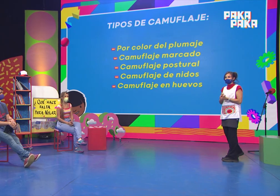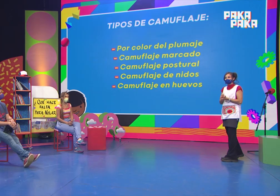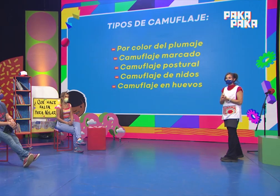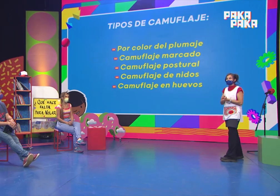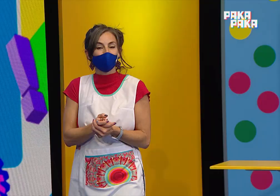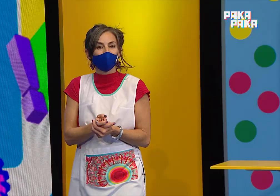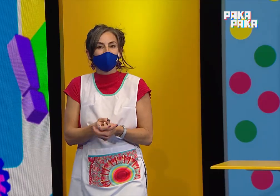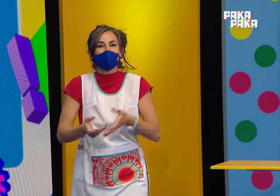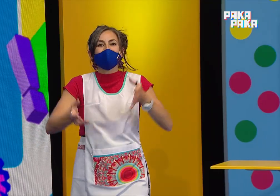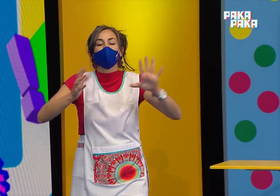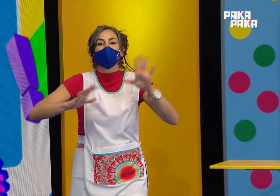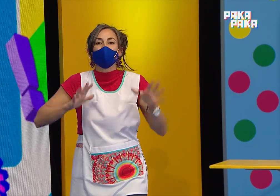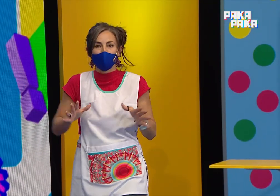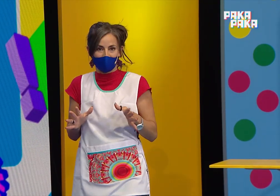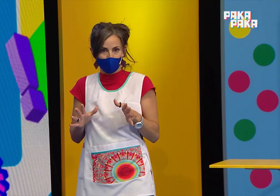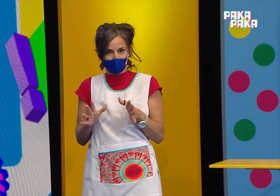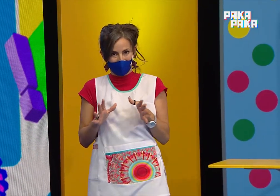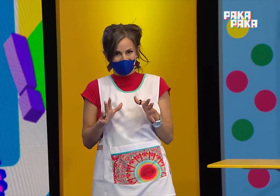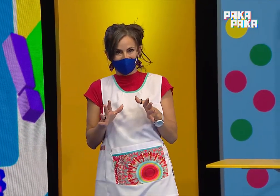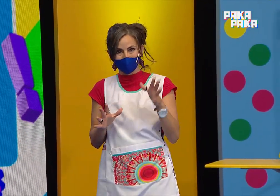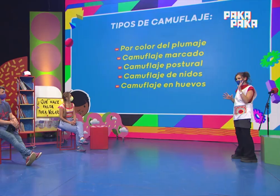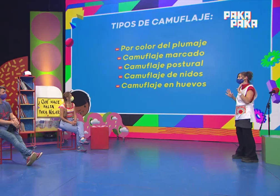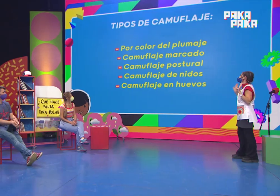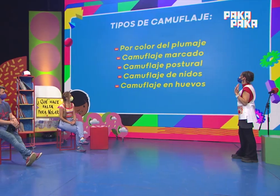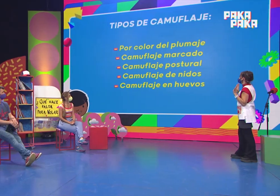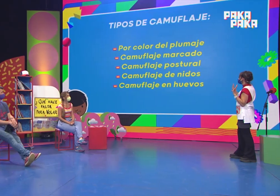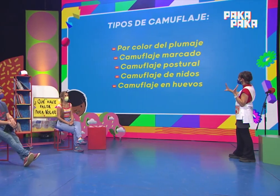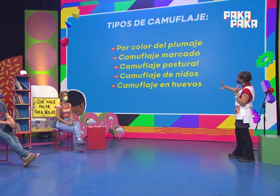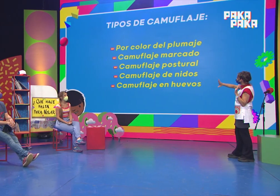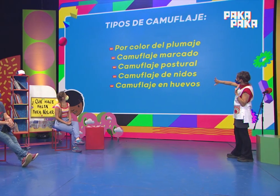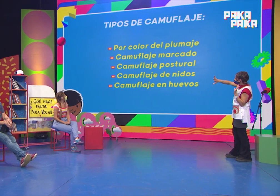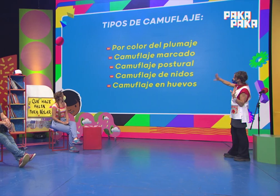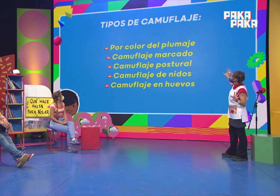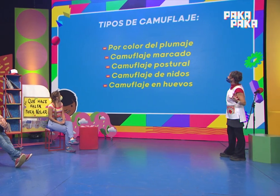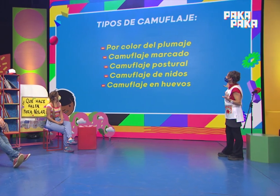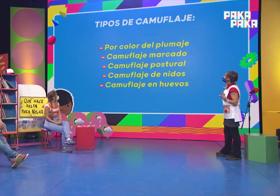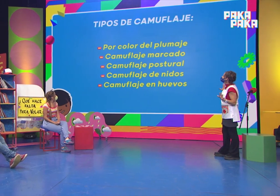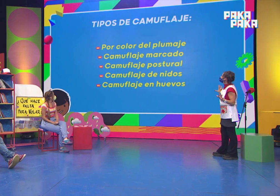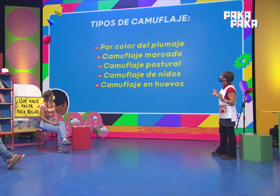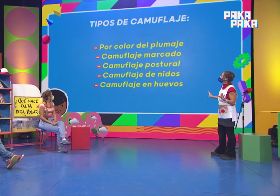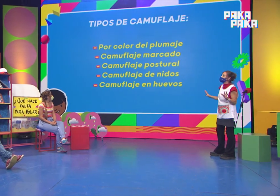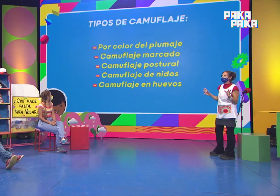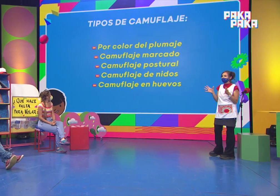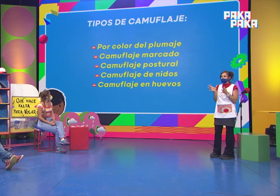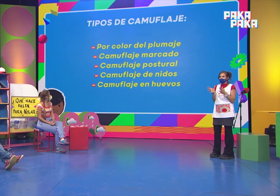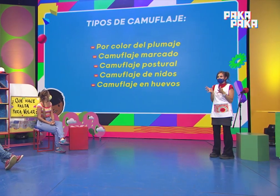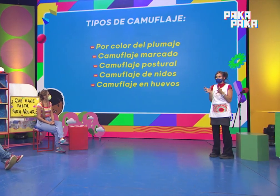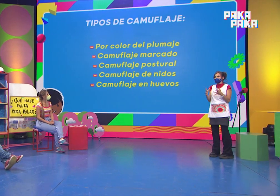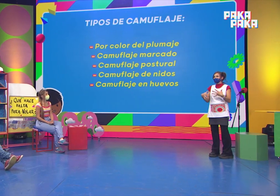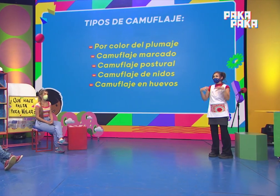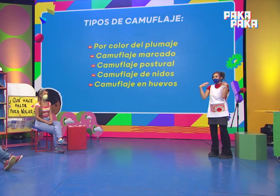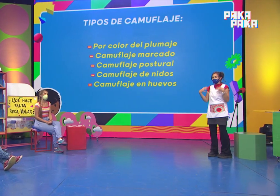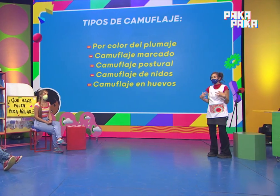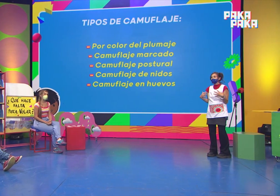para compartir con los chicos y chicas algunos tipos de camuflaje, porque no son todos iguales. Camuflaje, por ejemplo, por el color del